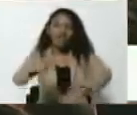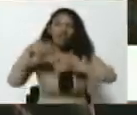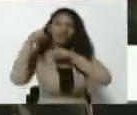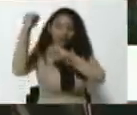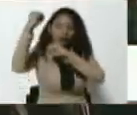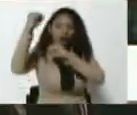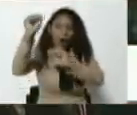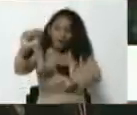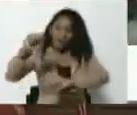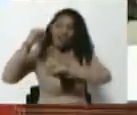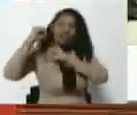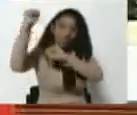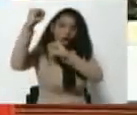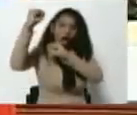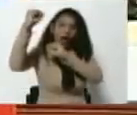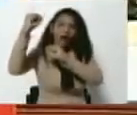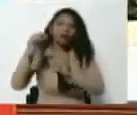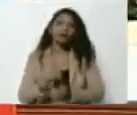¡Victoria! ¡Victoria!